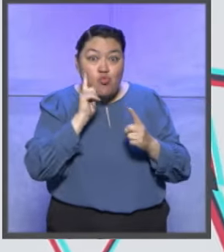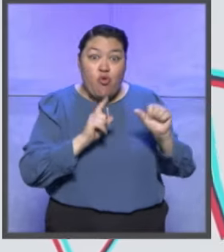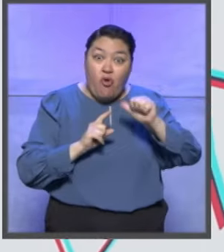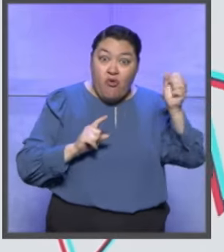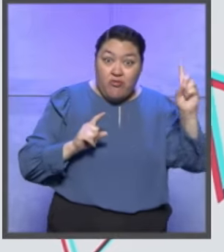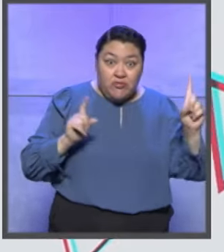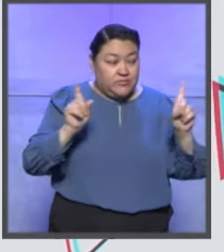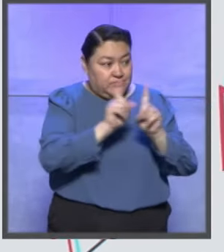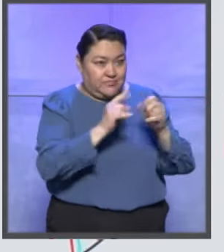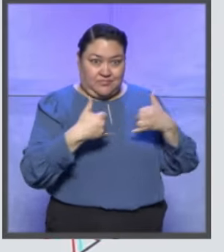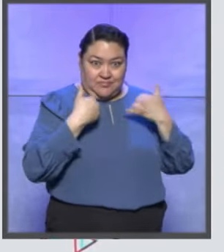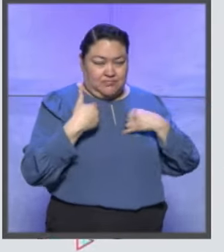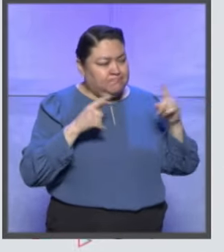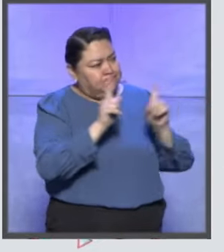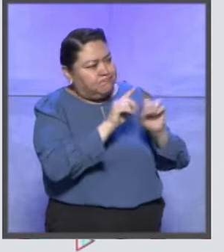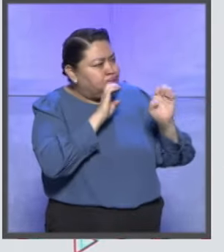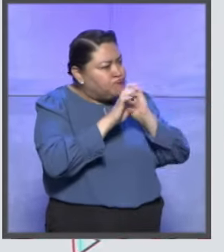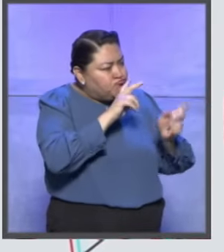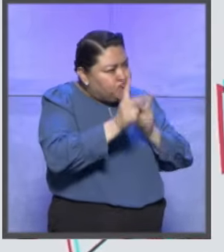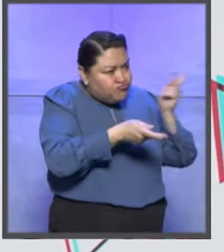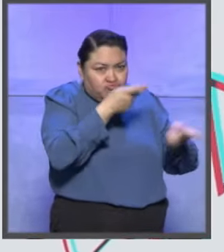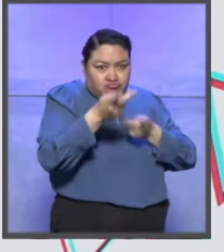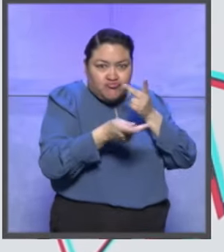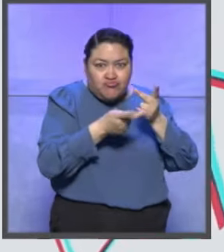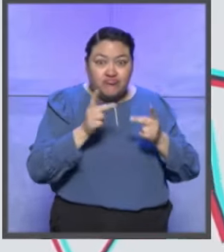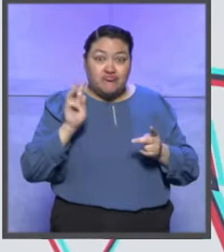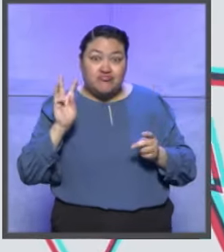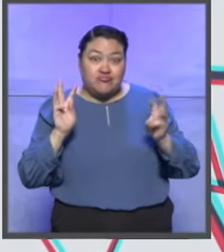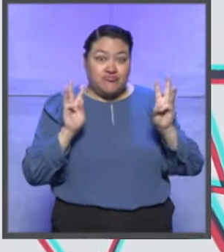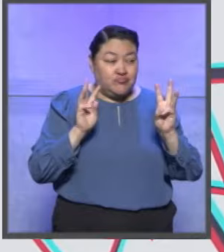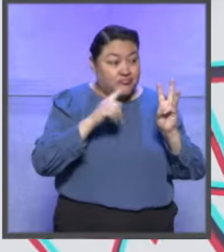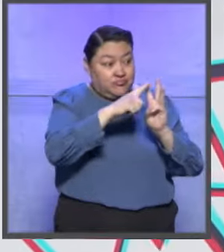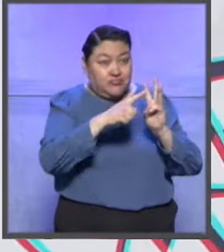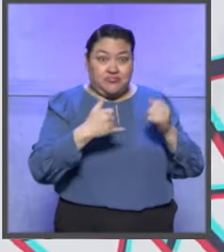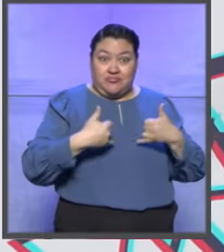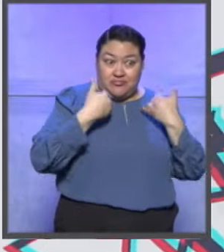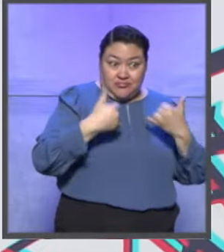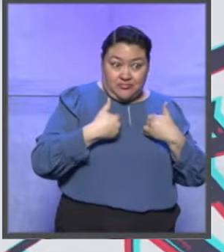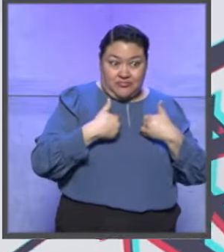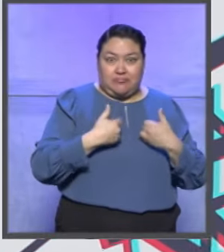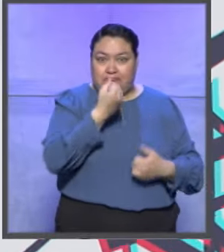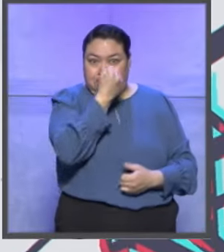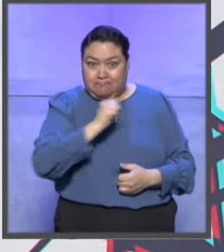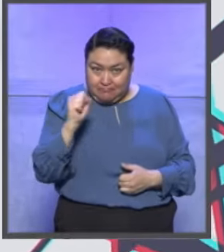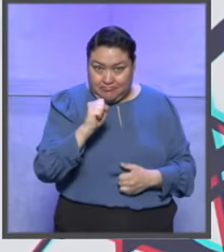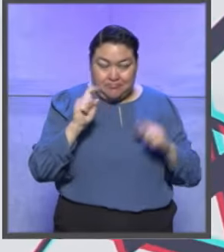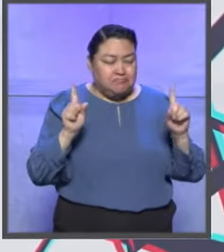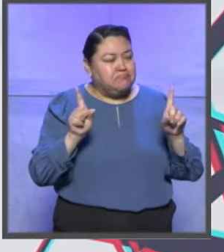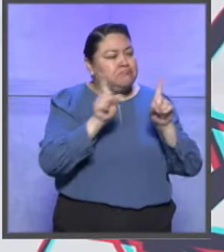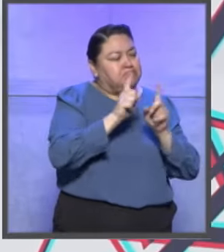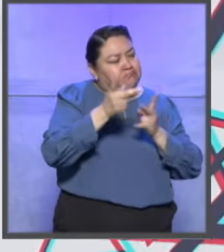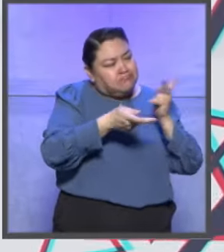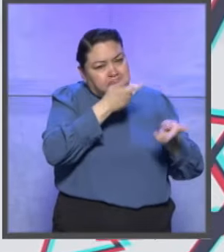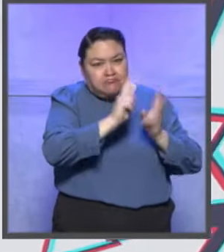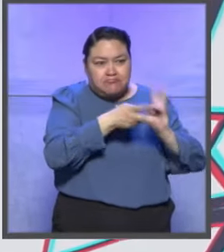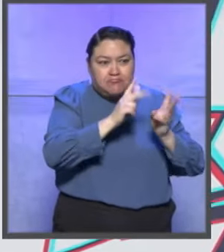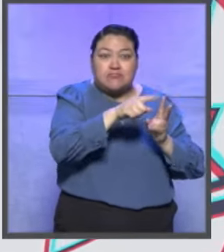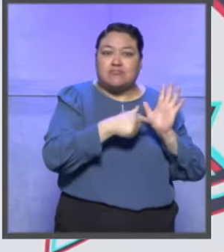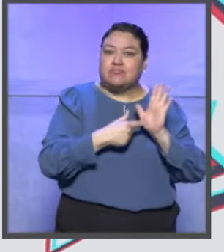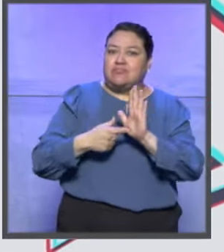favor de entrevistar a tres mujeres jóvenes que además de ser muy jóvenes y